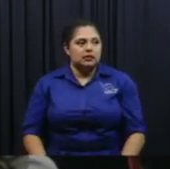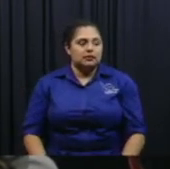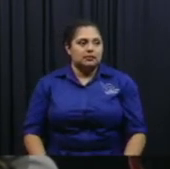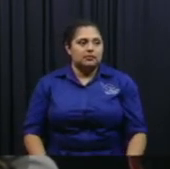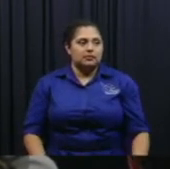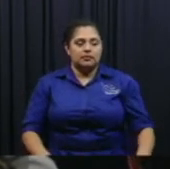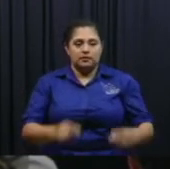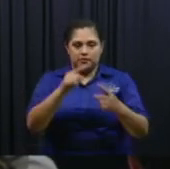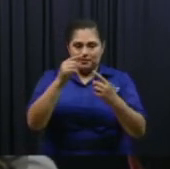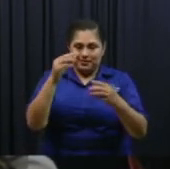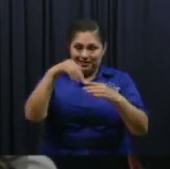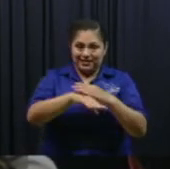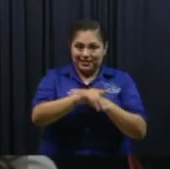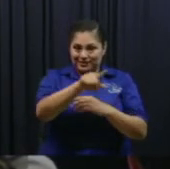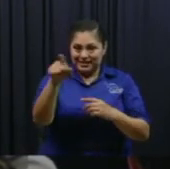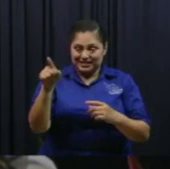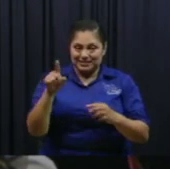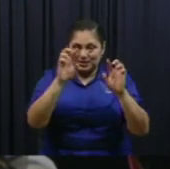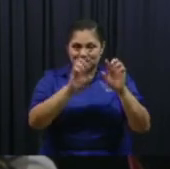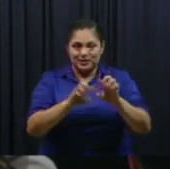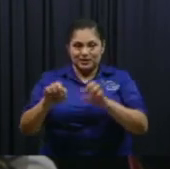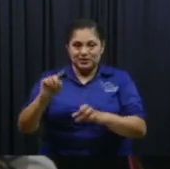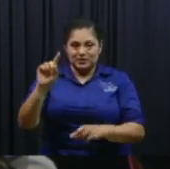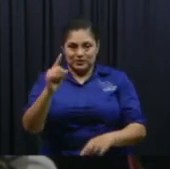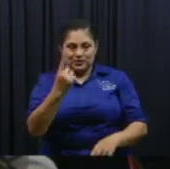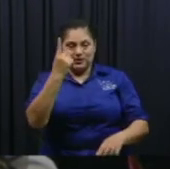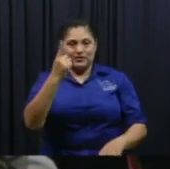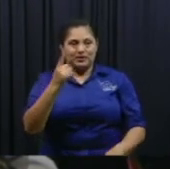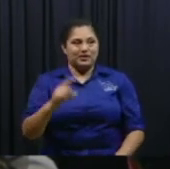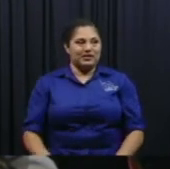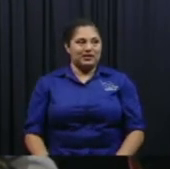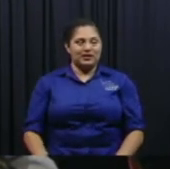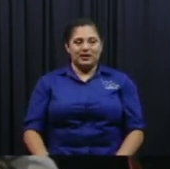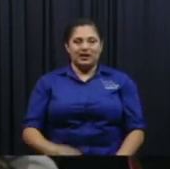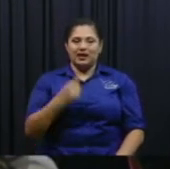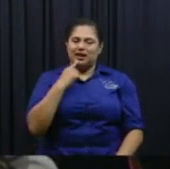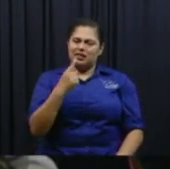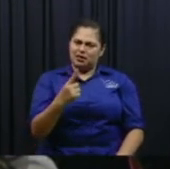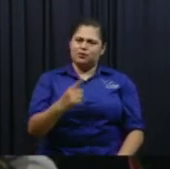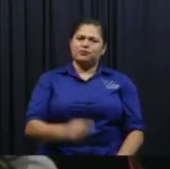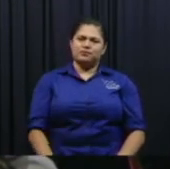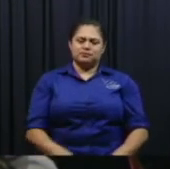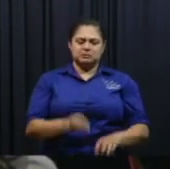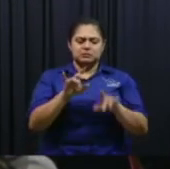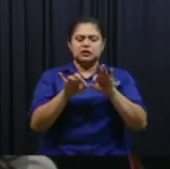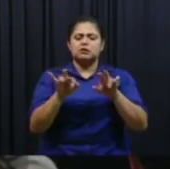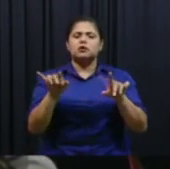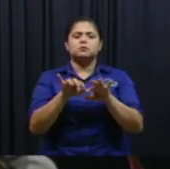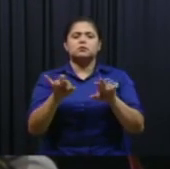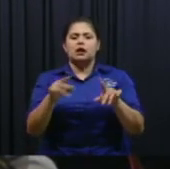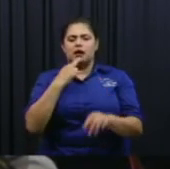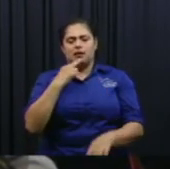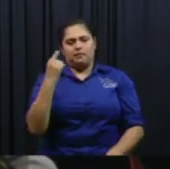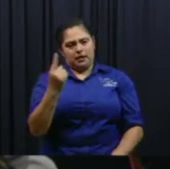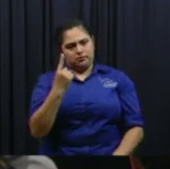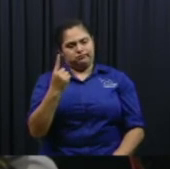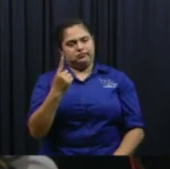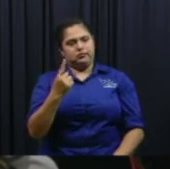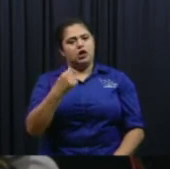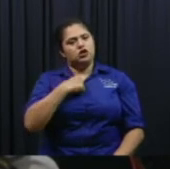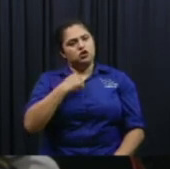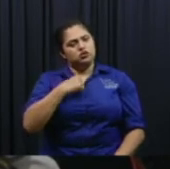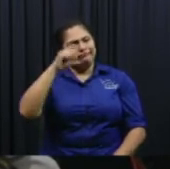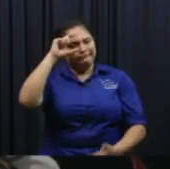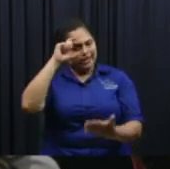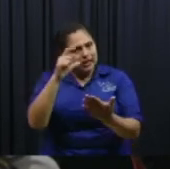que también Coronel Baja como dice que me escribió y me dijo hermano yo